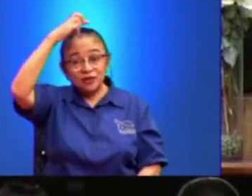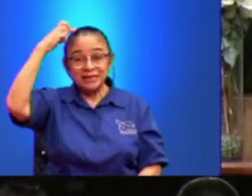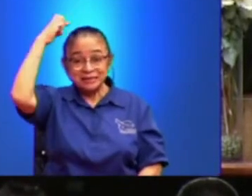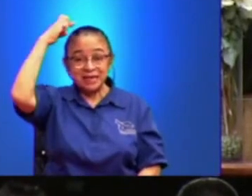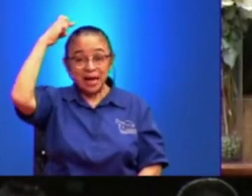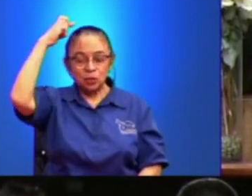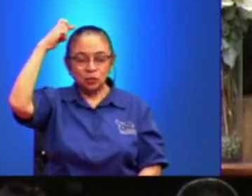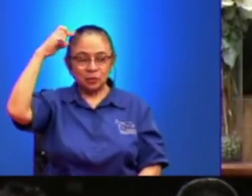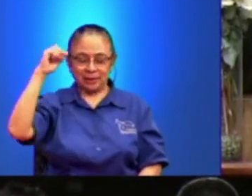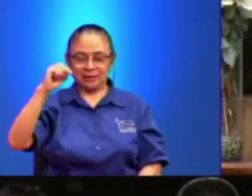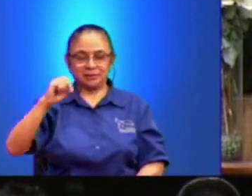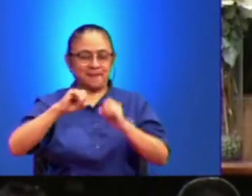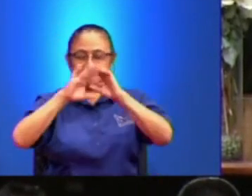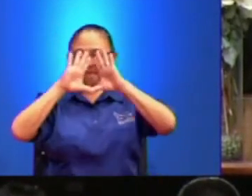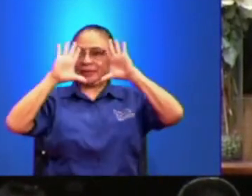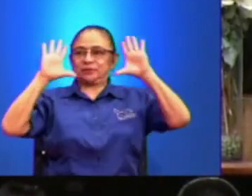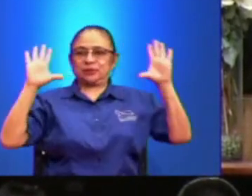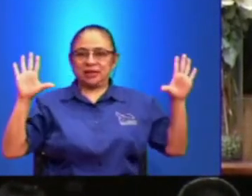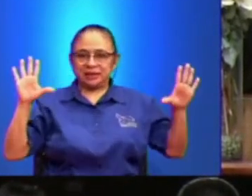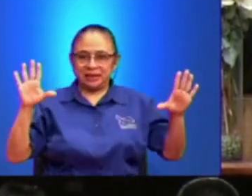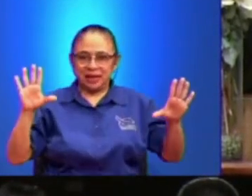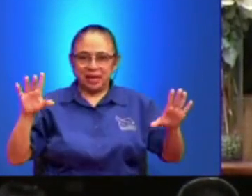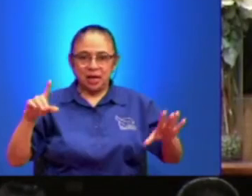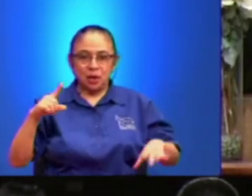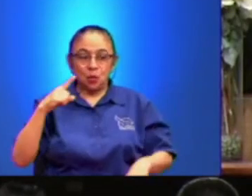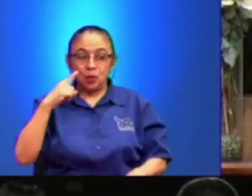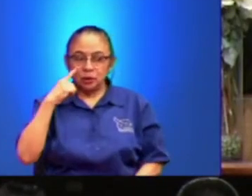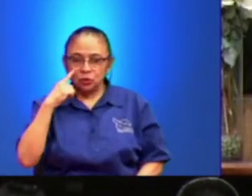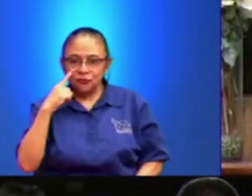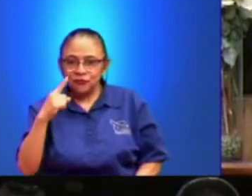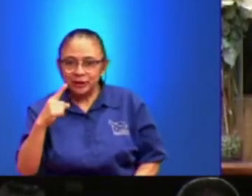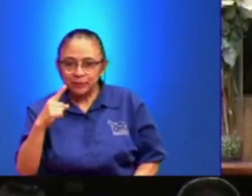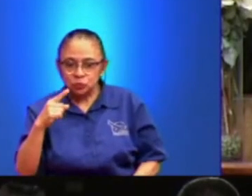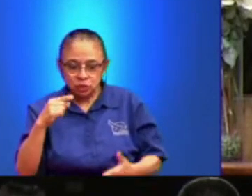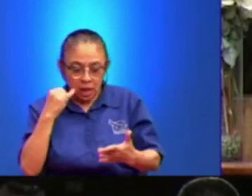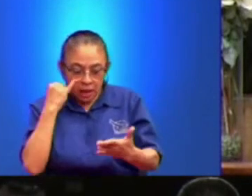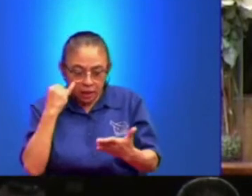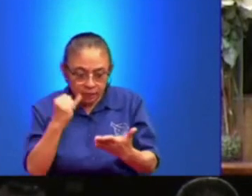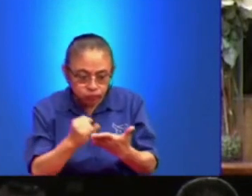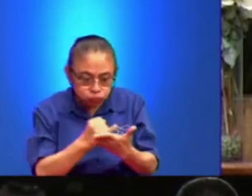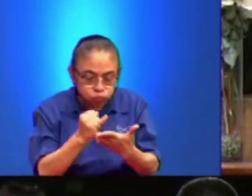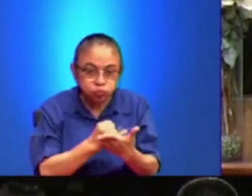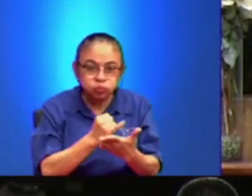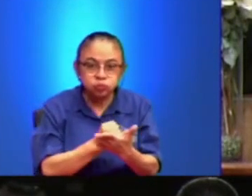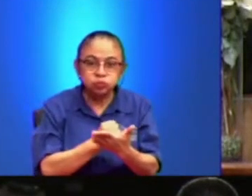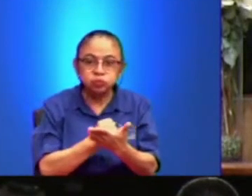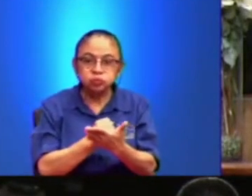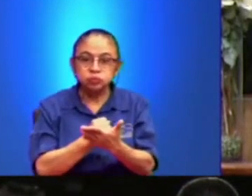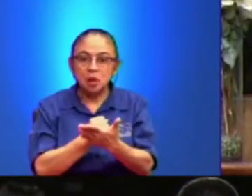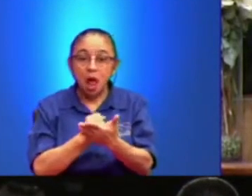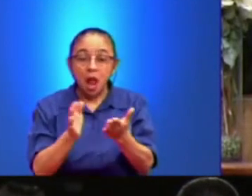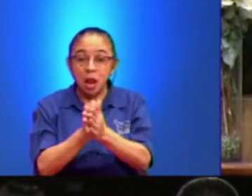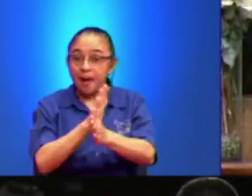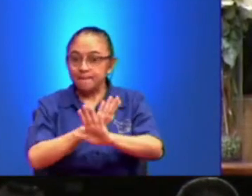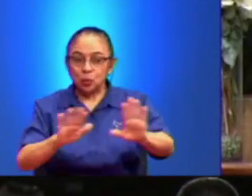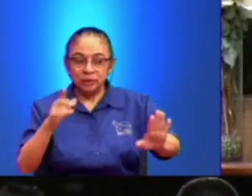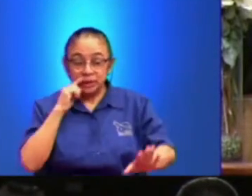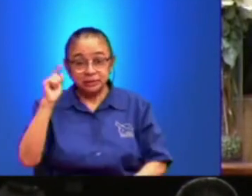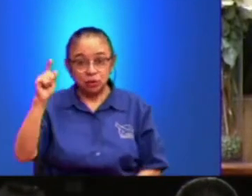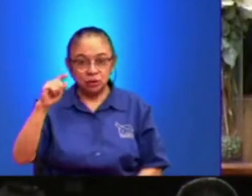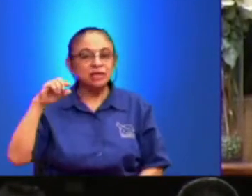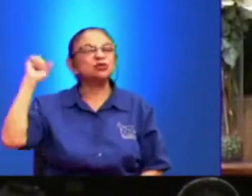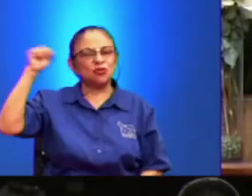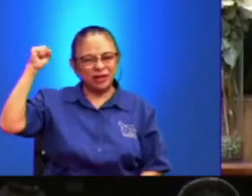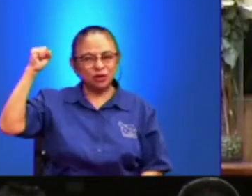es impresionante cuando empezamos a buscar todas las veces que se proclamó la muerte del señor y su victoria sobre la